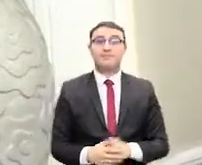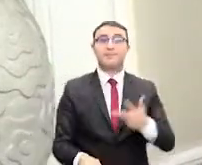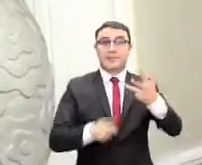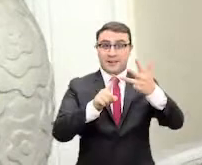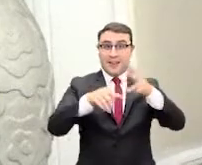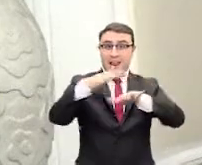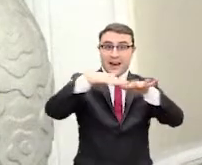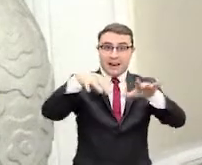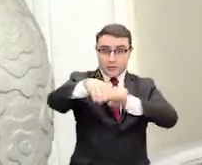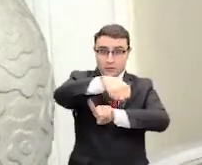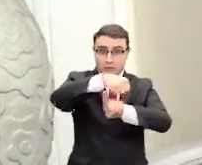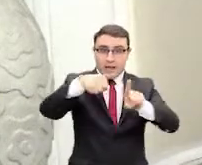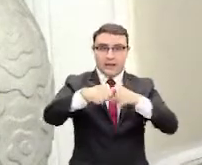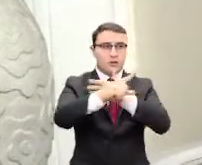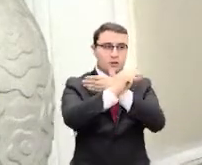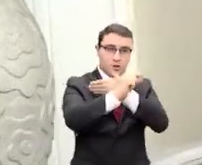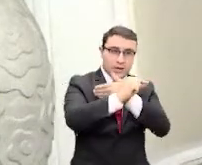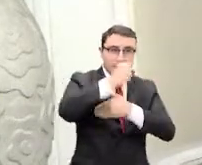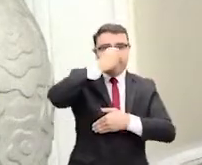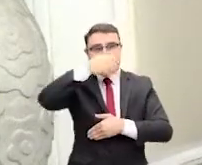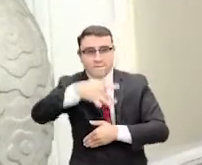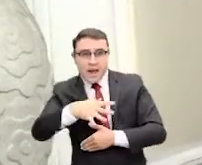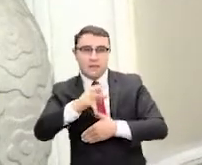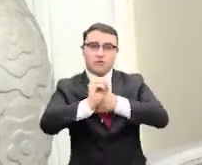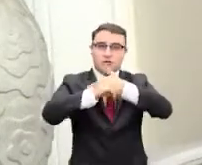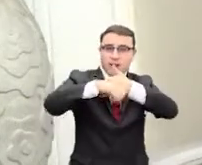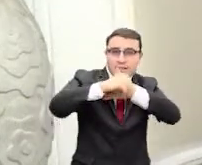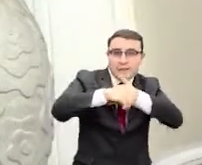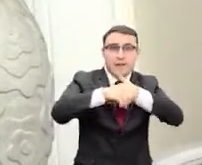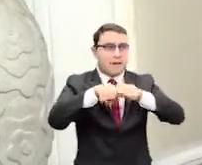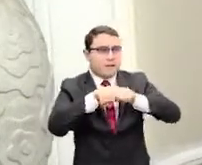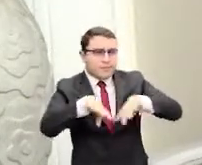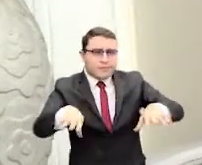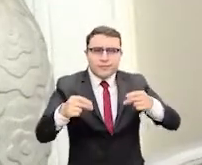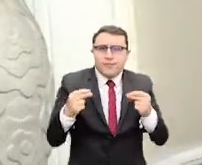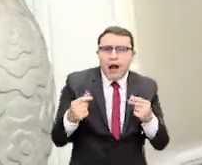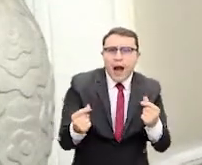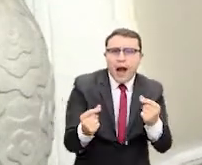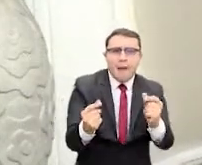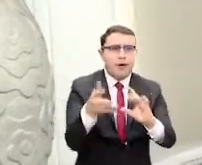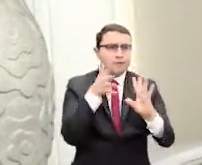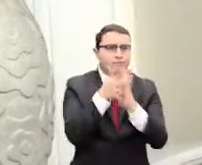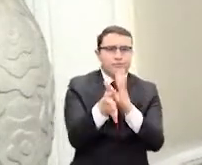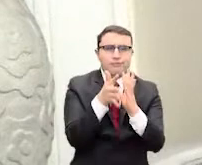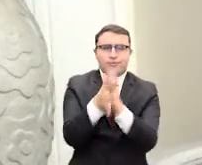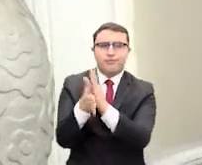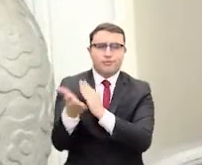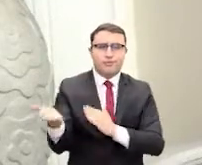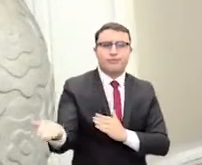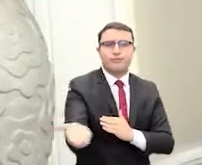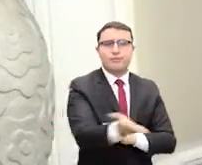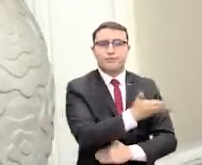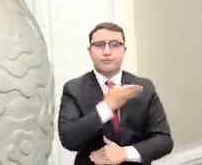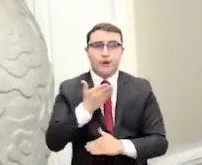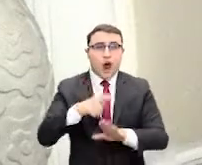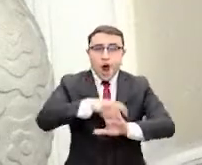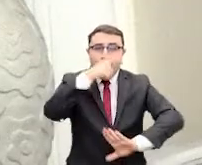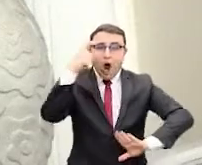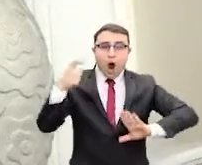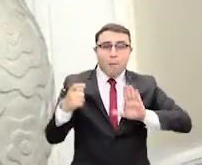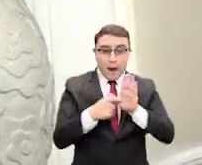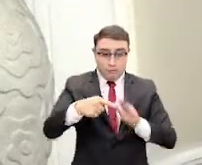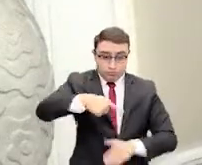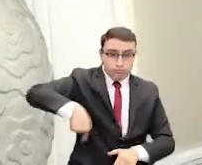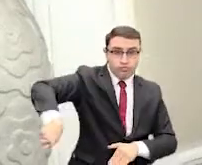sociales twitter facebook e instagram se ofrece de manera más directa y fresca a los ciudadanos todos los